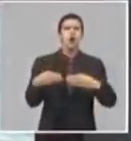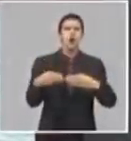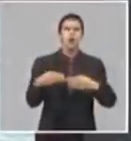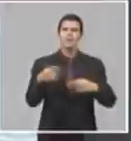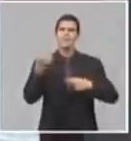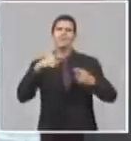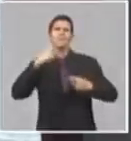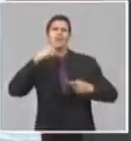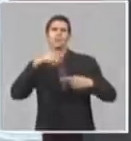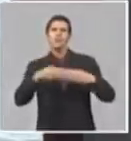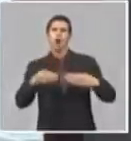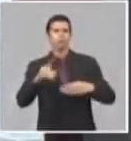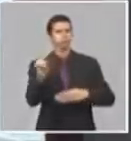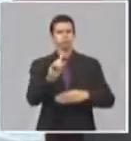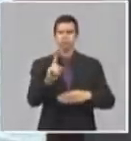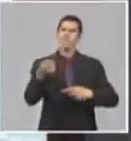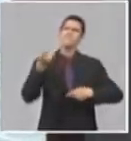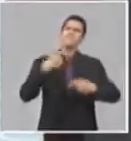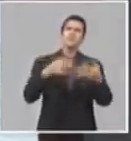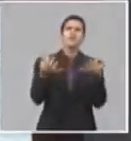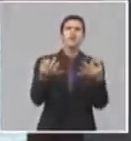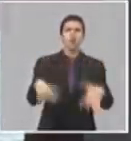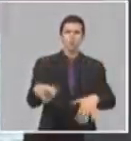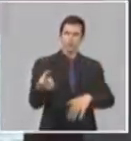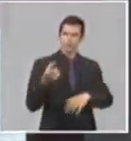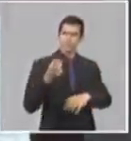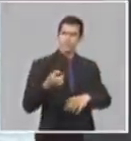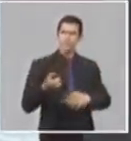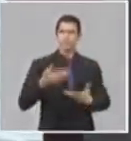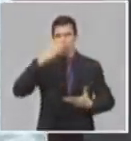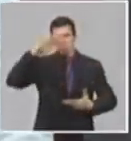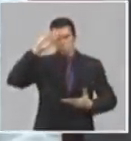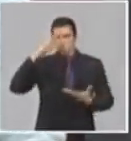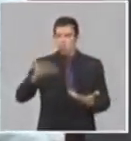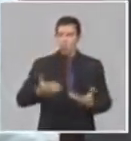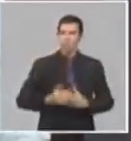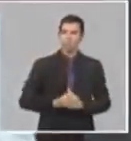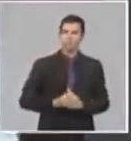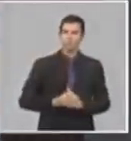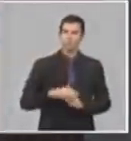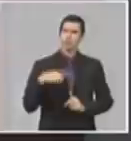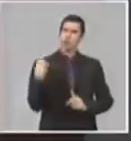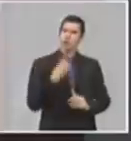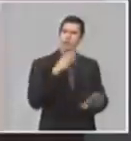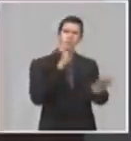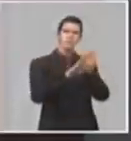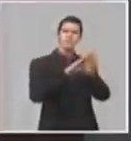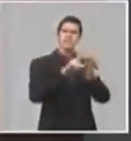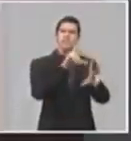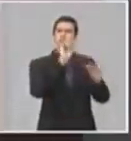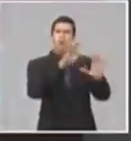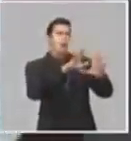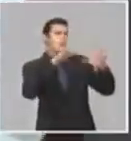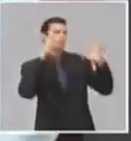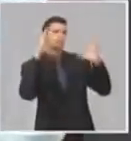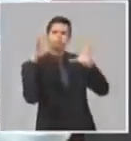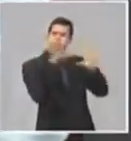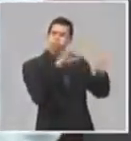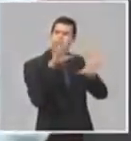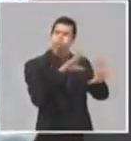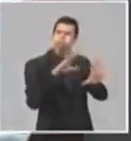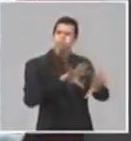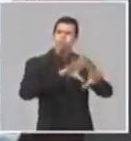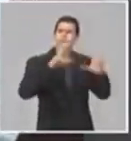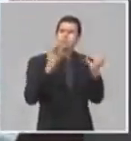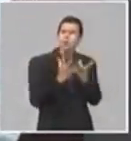actores económicos de los que tenemos en el país también para vender en esas tiendas y suplir otras cosas en las cuales no podemos